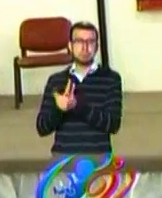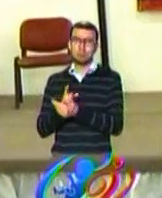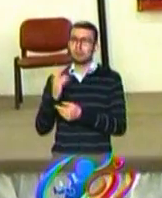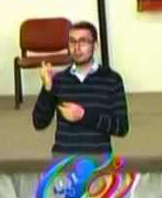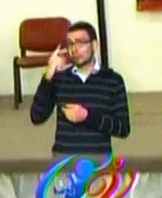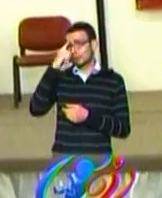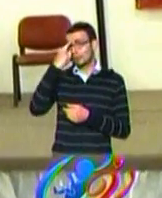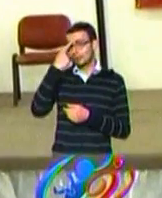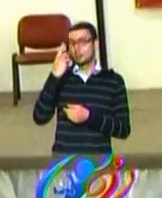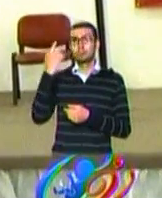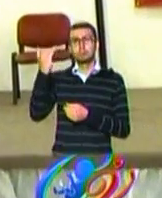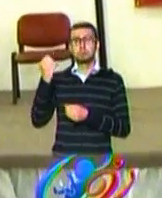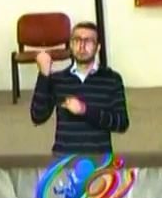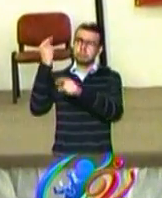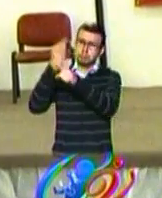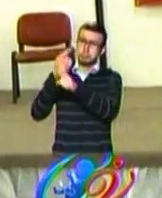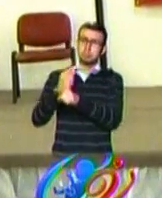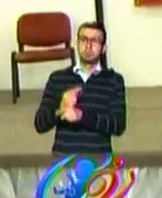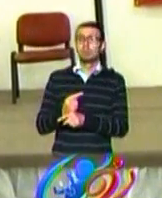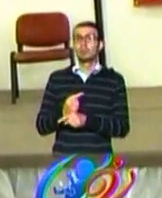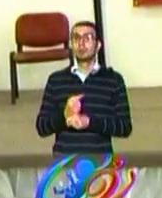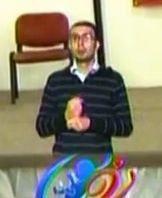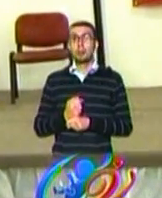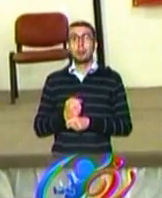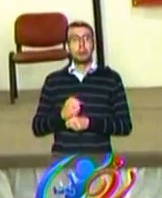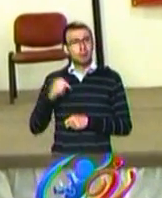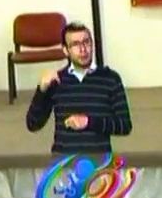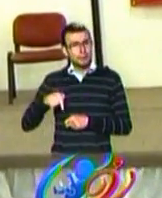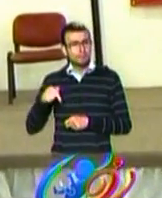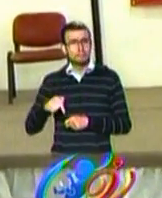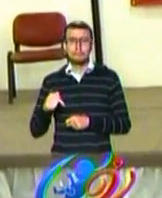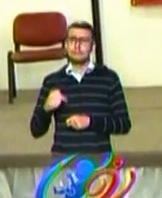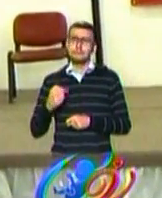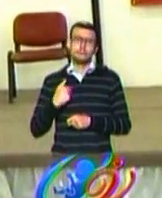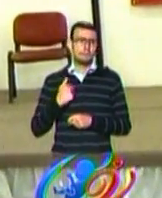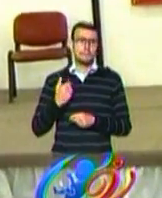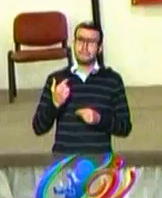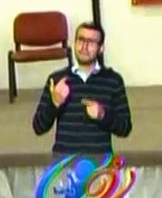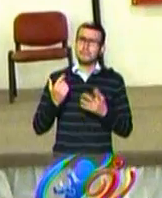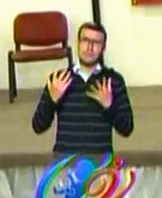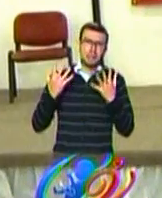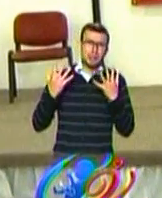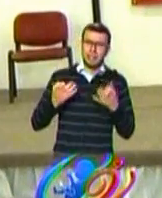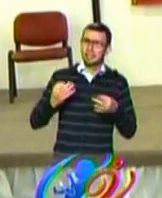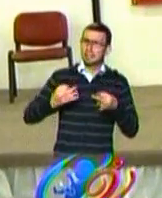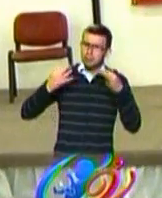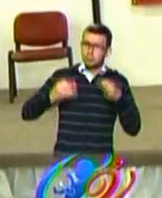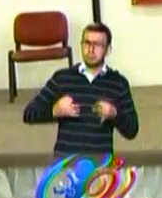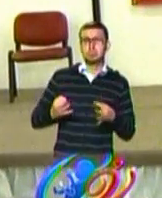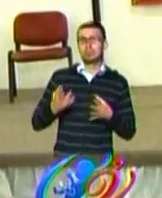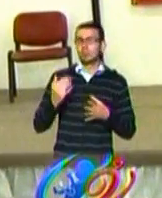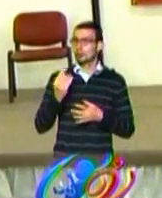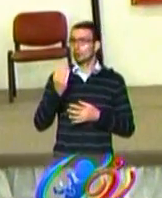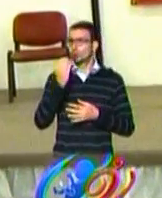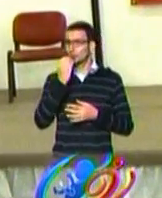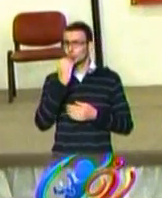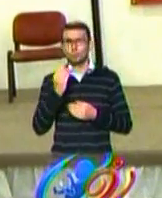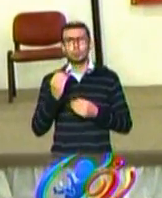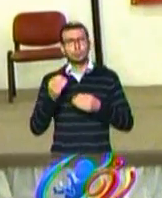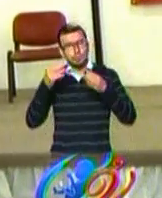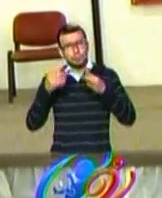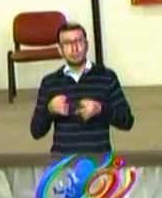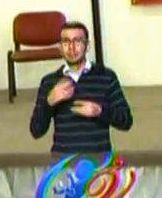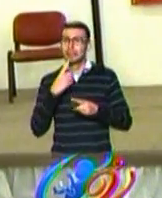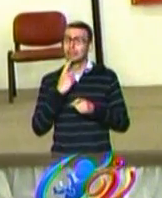India. Y hoy yo no quiero meterme en la parte de la nutrición, como es uno de los temas que estaban programados